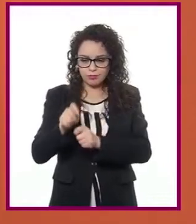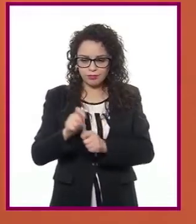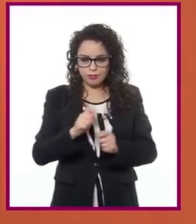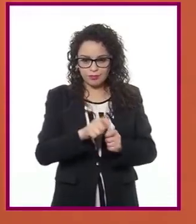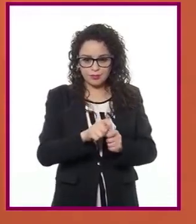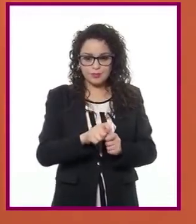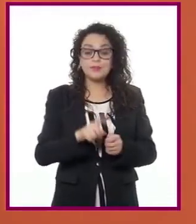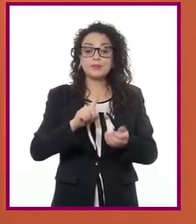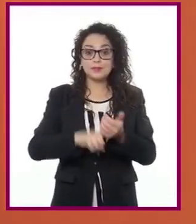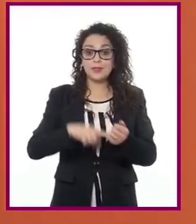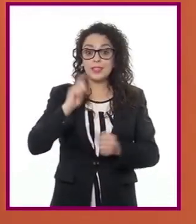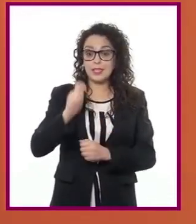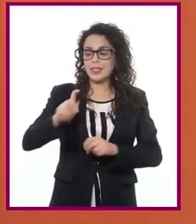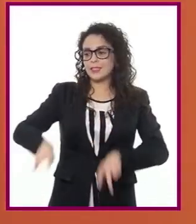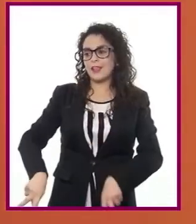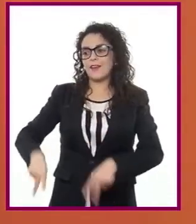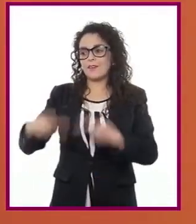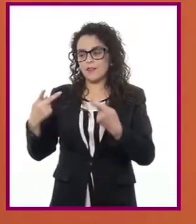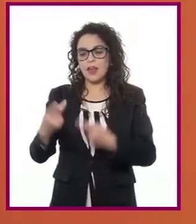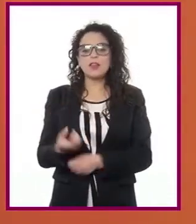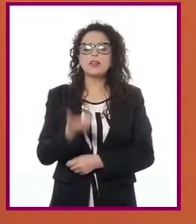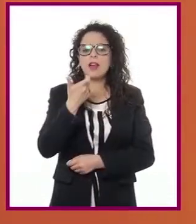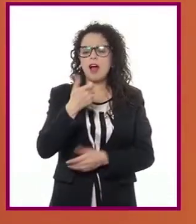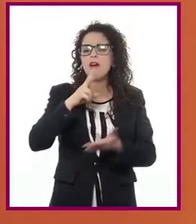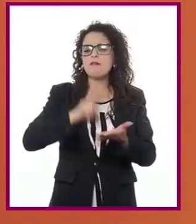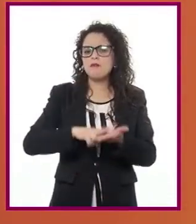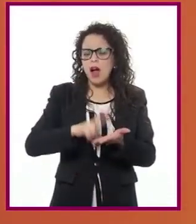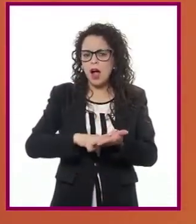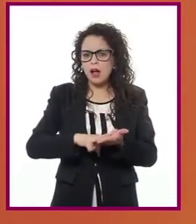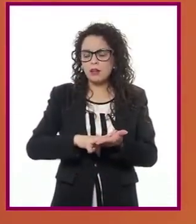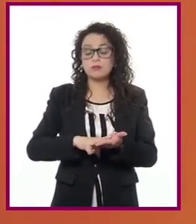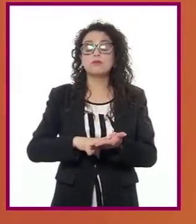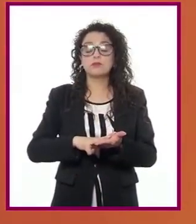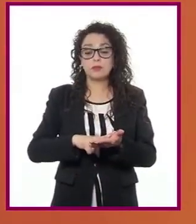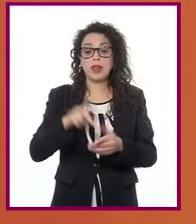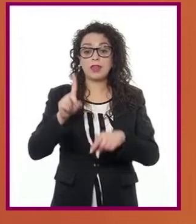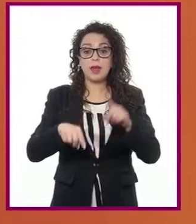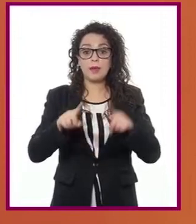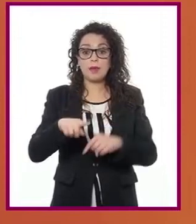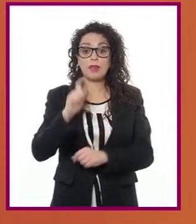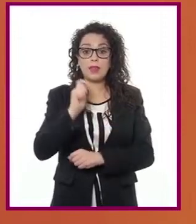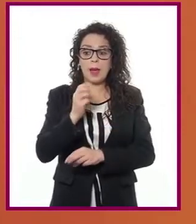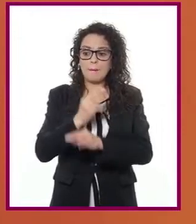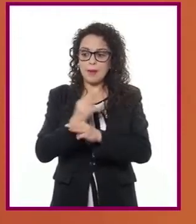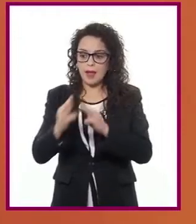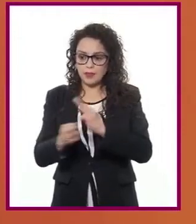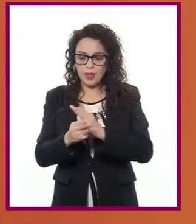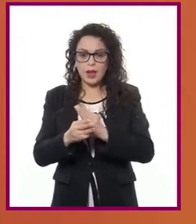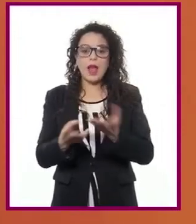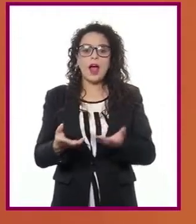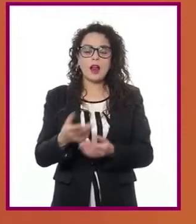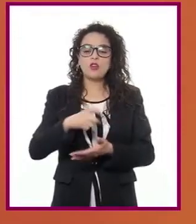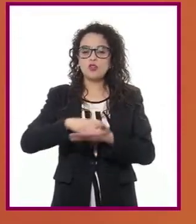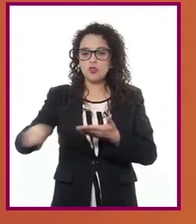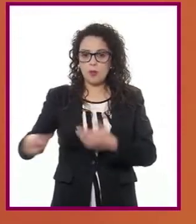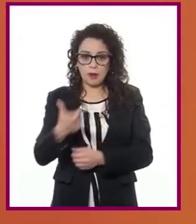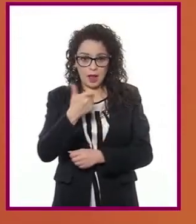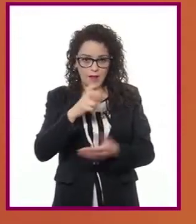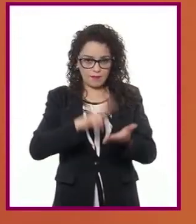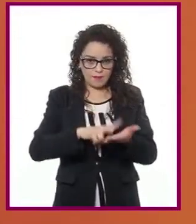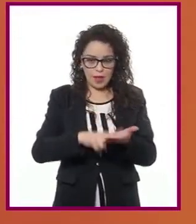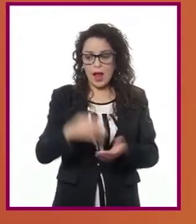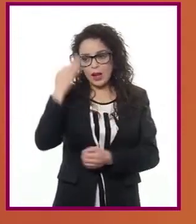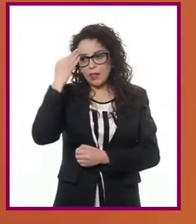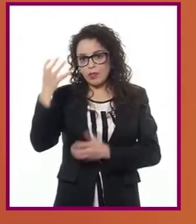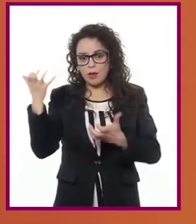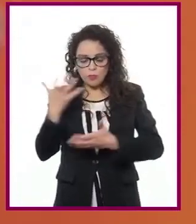la venta. El coste de una artesanía depende de aspectos importantes como la materia prima, el tiempo que requiere su fabricación, el diseño